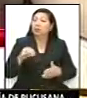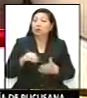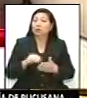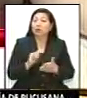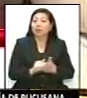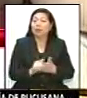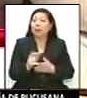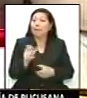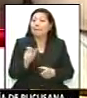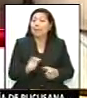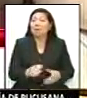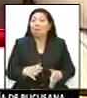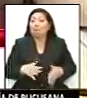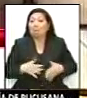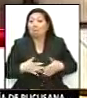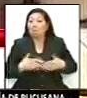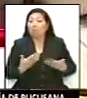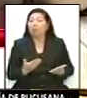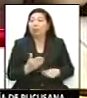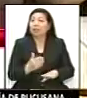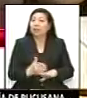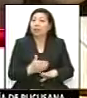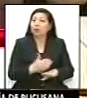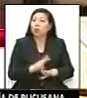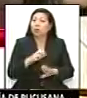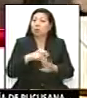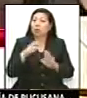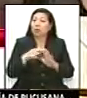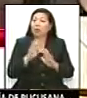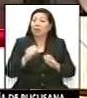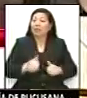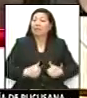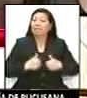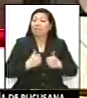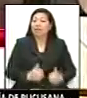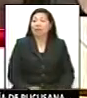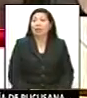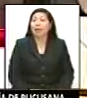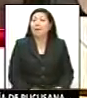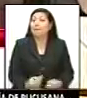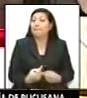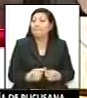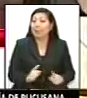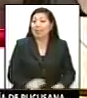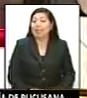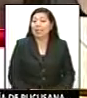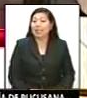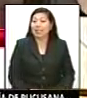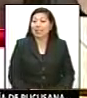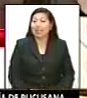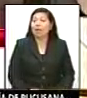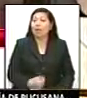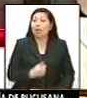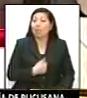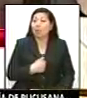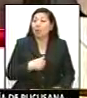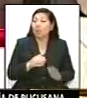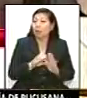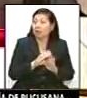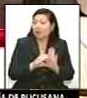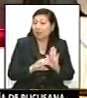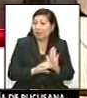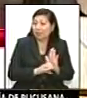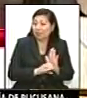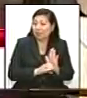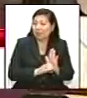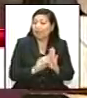los ciudadanos pueden desarrollar su proyecto de vida. Sin embargo, las propias constituciones se